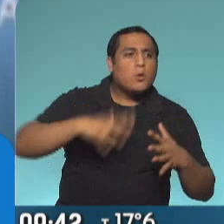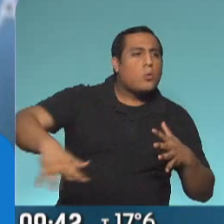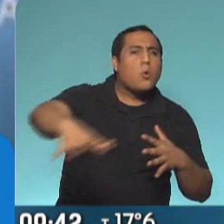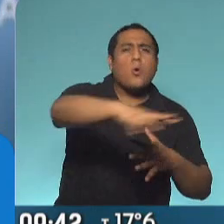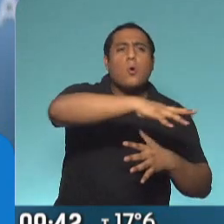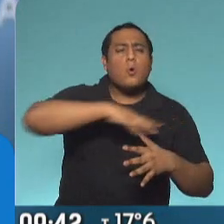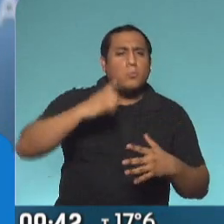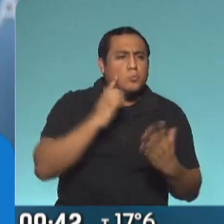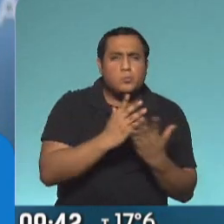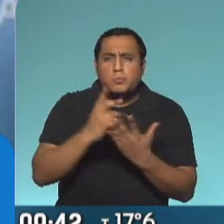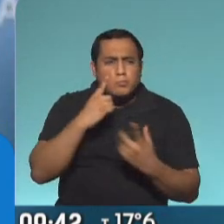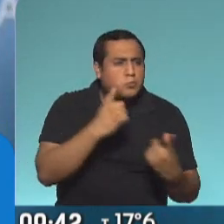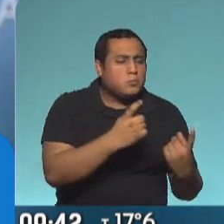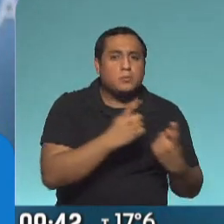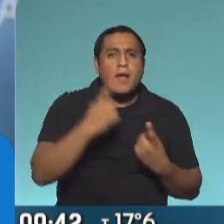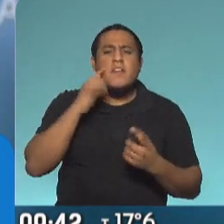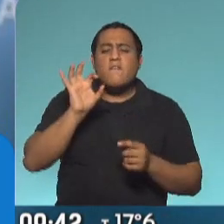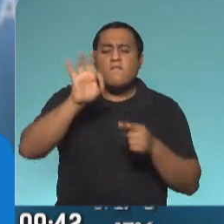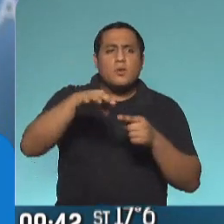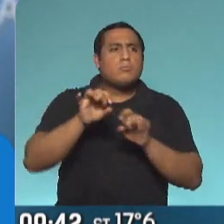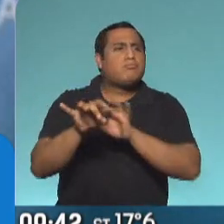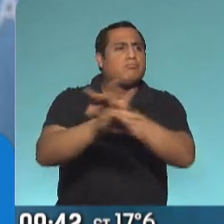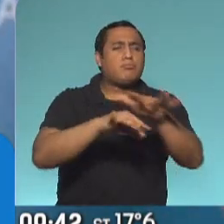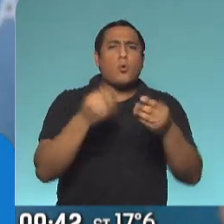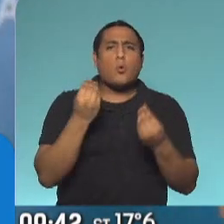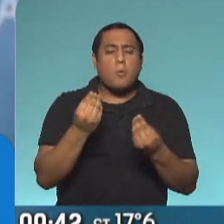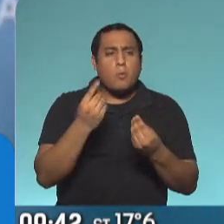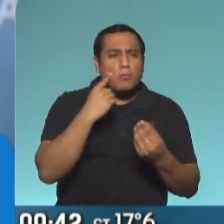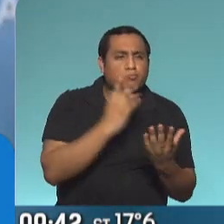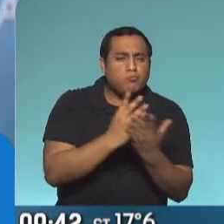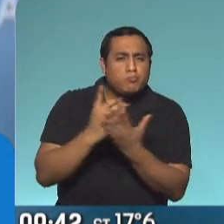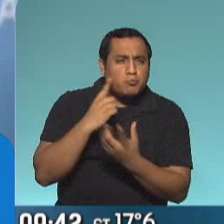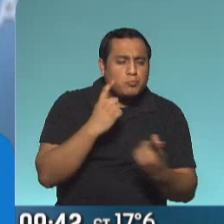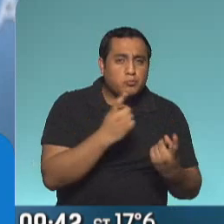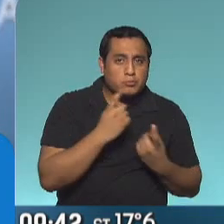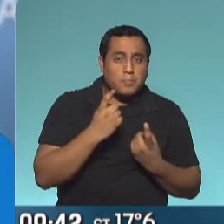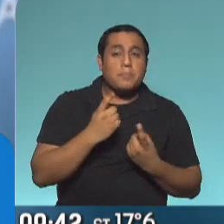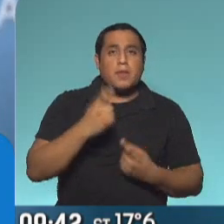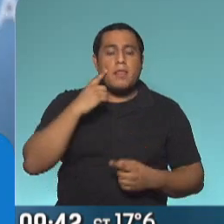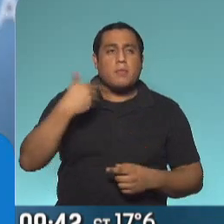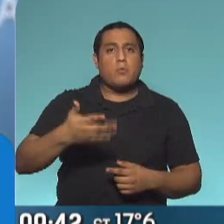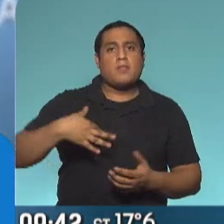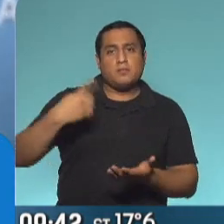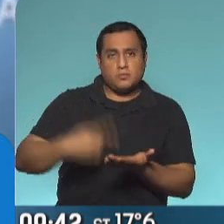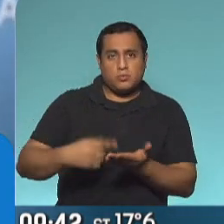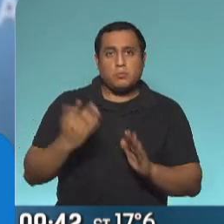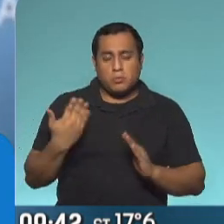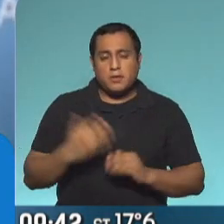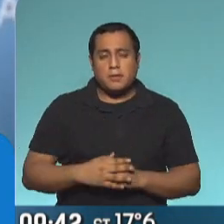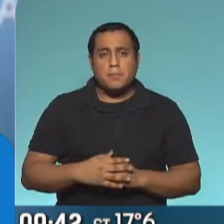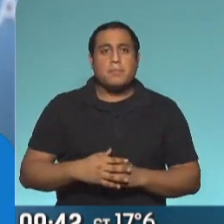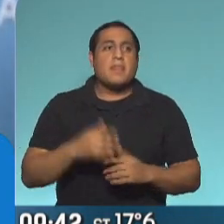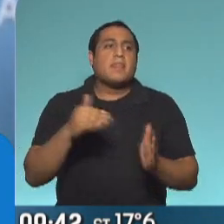para evaluar la circulación en el barrio y seguir trabajando y tomando decisiones en función de esa